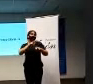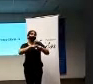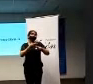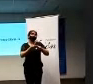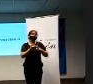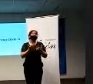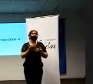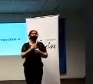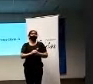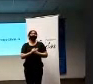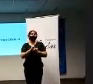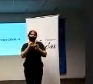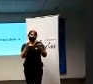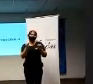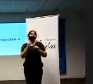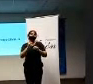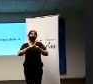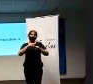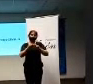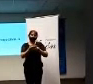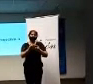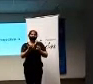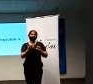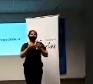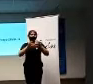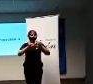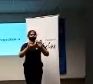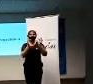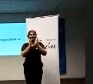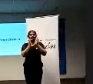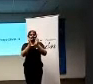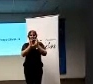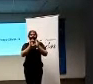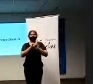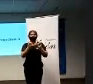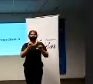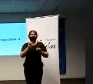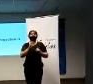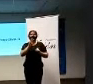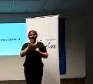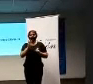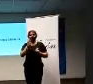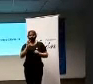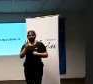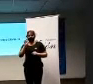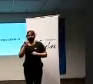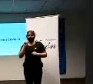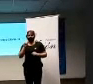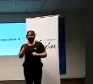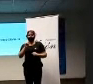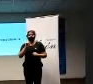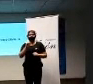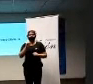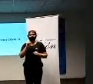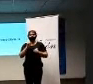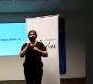COVID, donde digamos, se desembocan en una base donde puede estirarse para